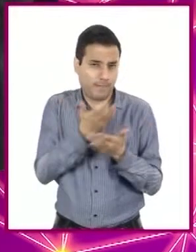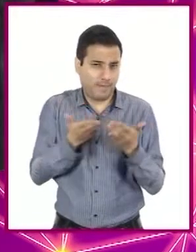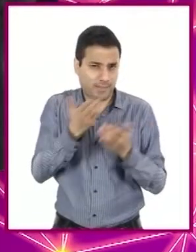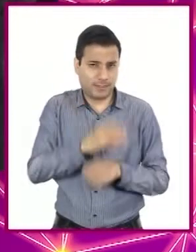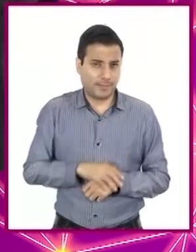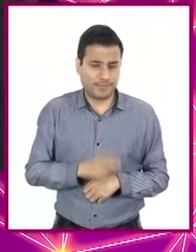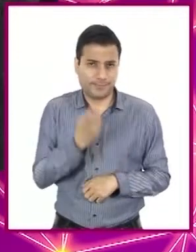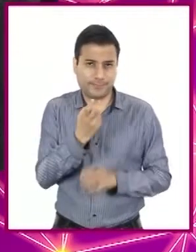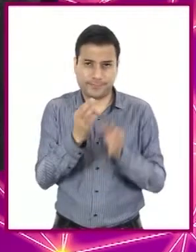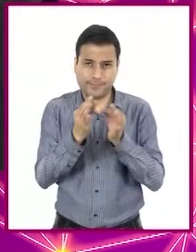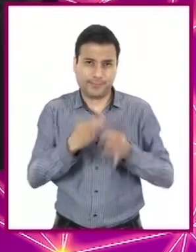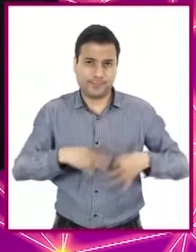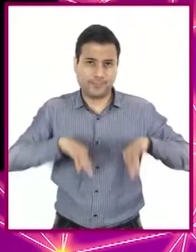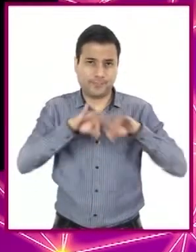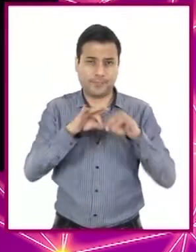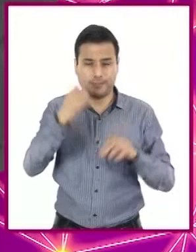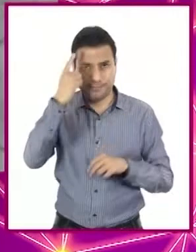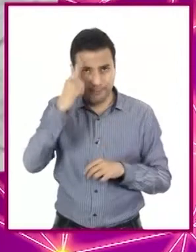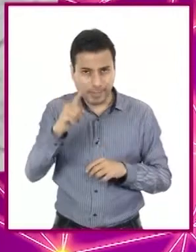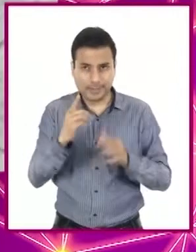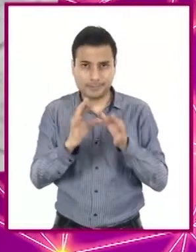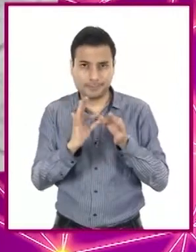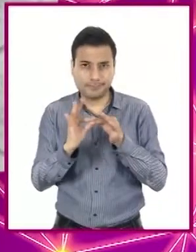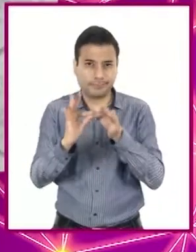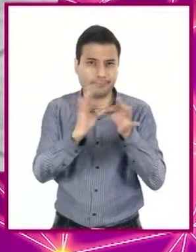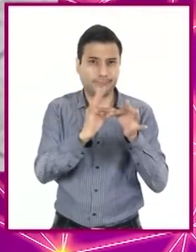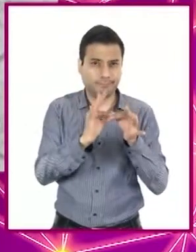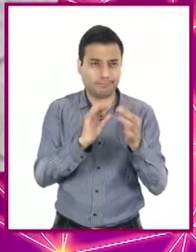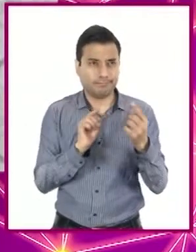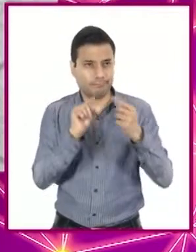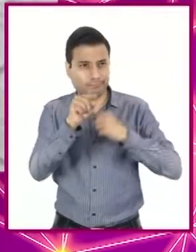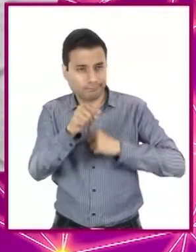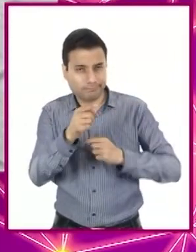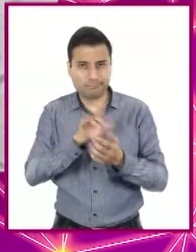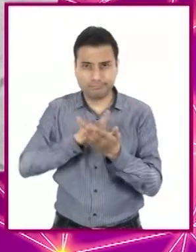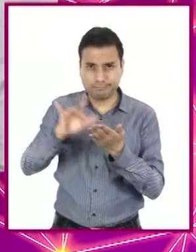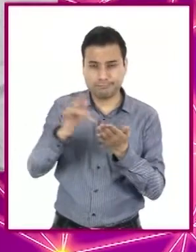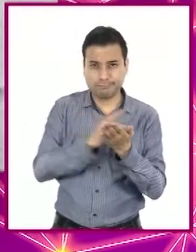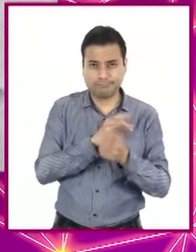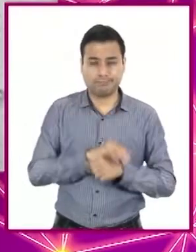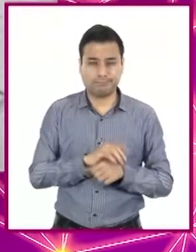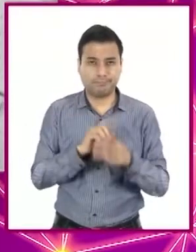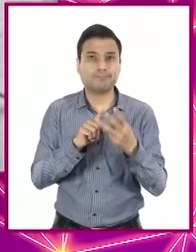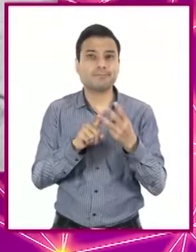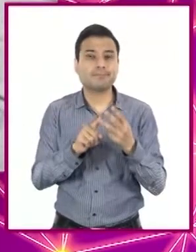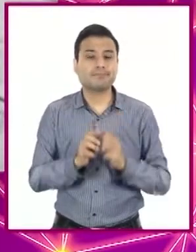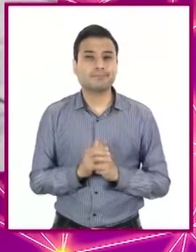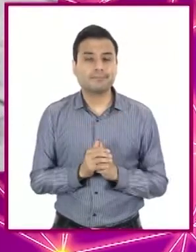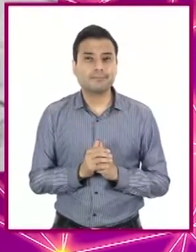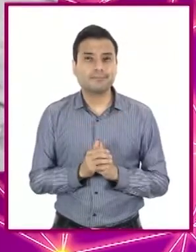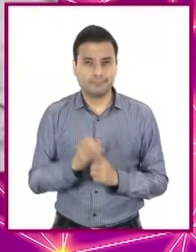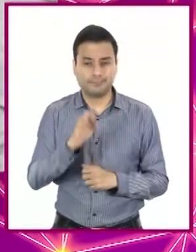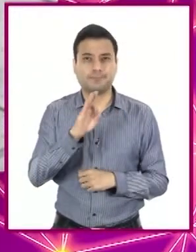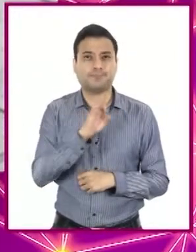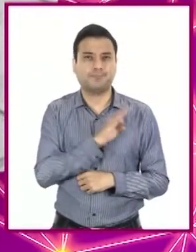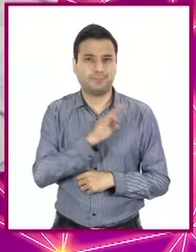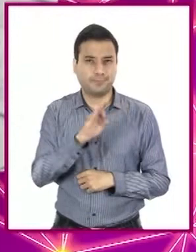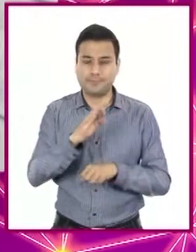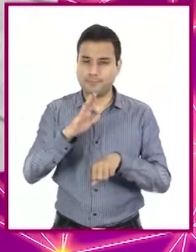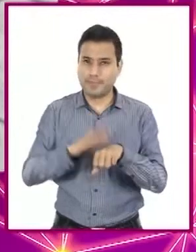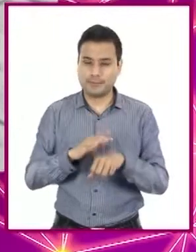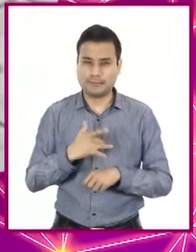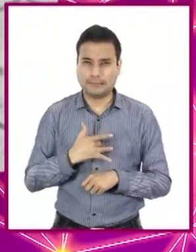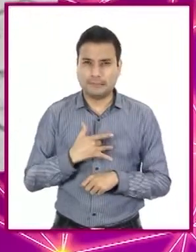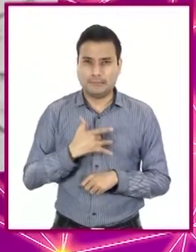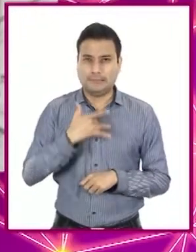importante para generar redes de apoyo y de empatía entre las y los participantes. Y 3. Un desarrollo de una mayor sensibilidad